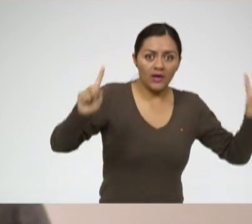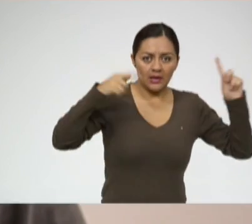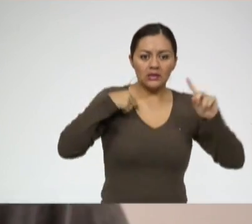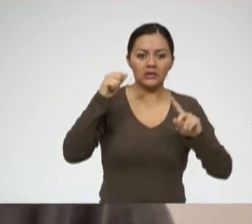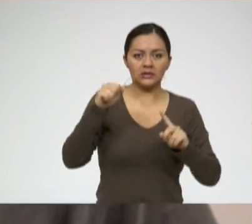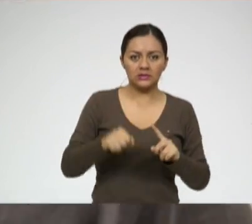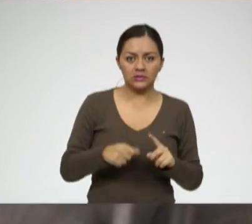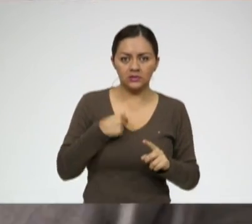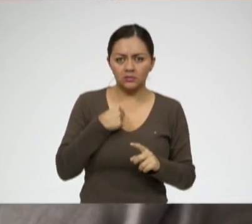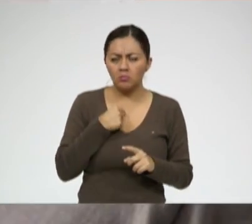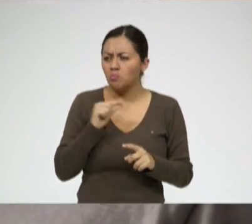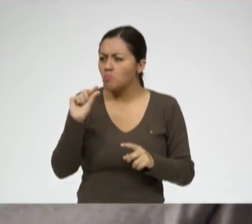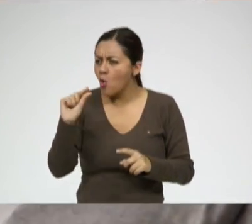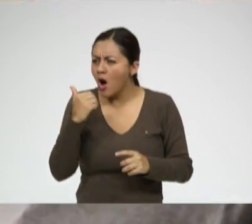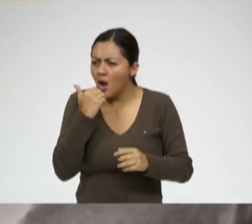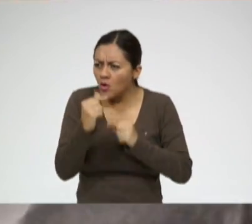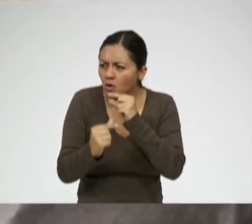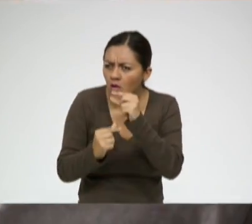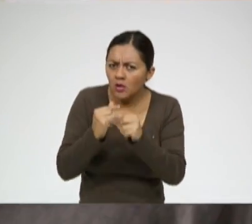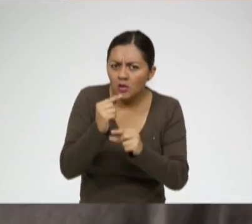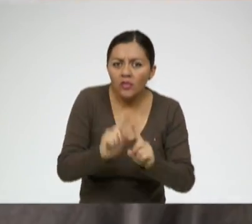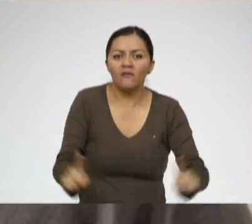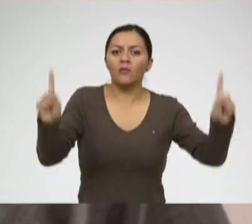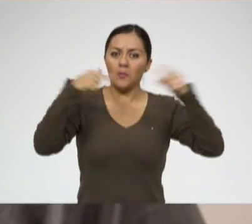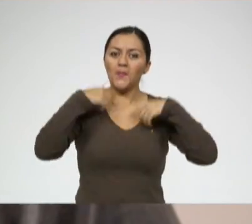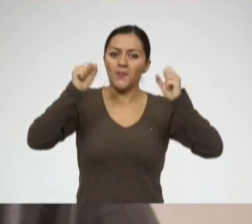pequeñas cosas son las que valen más, ¿no?